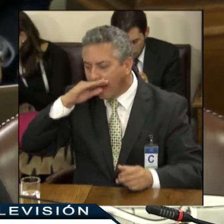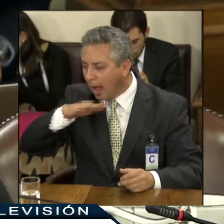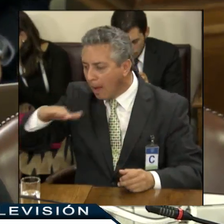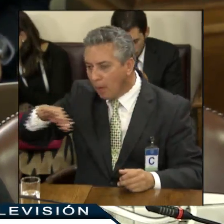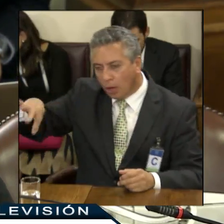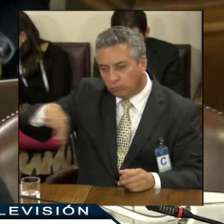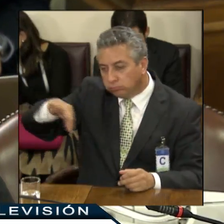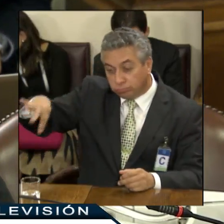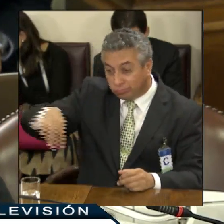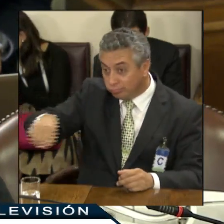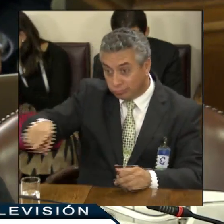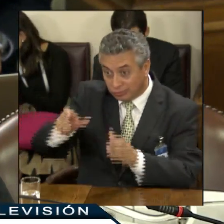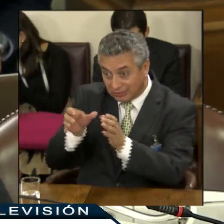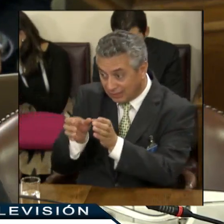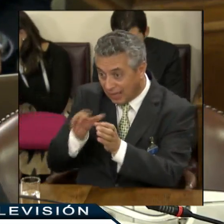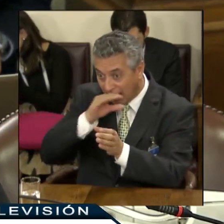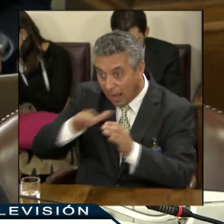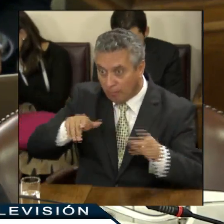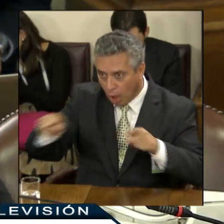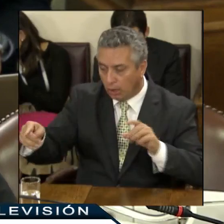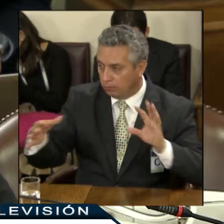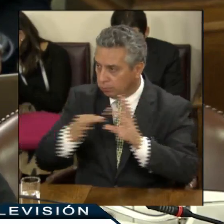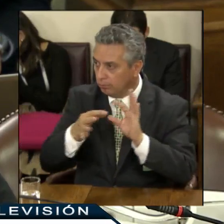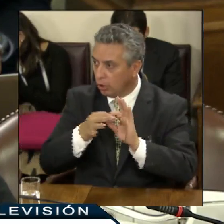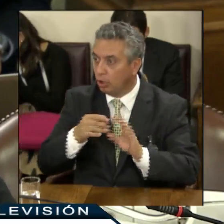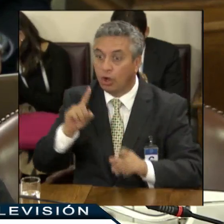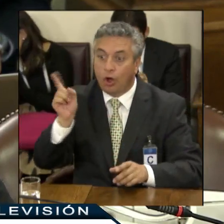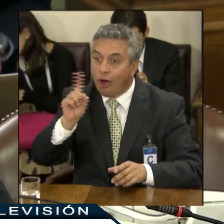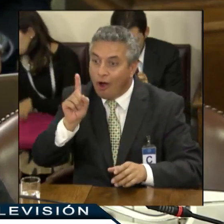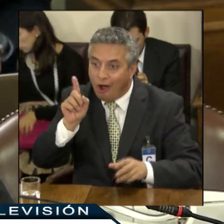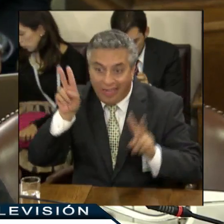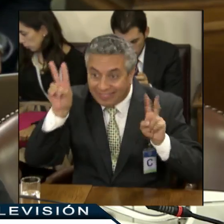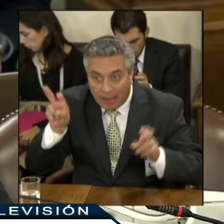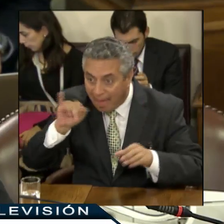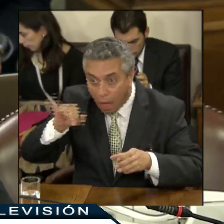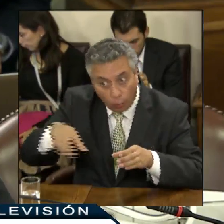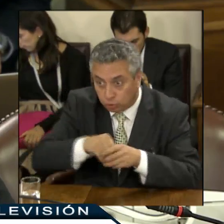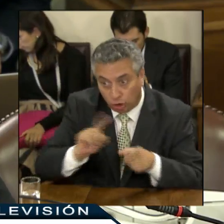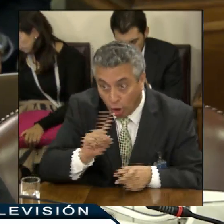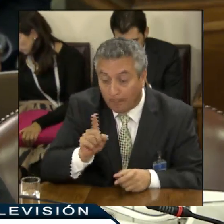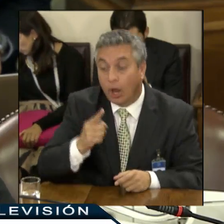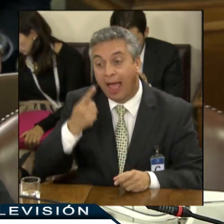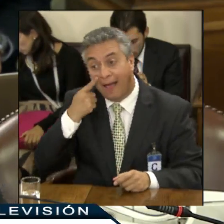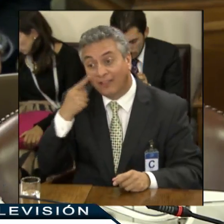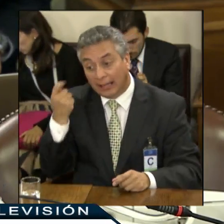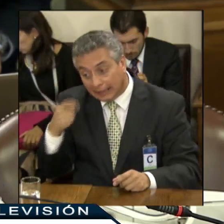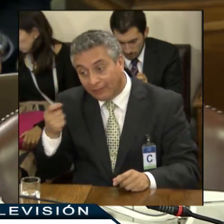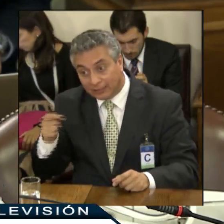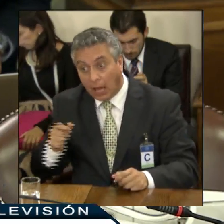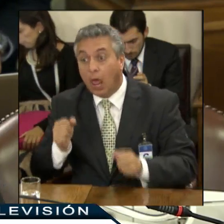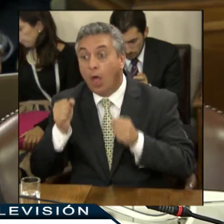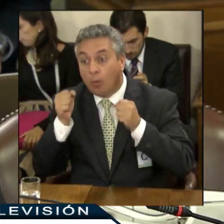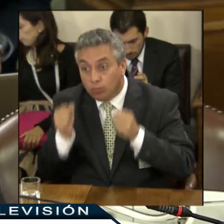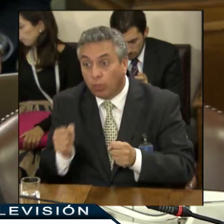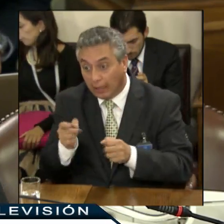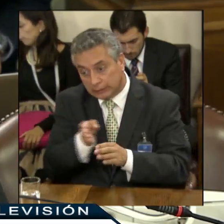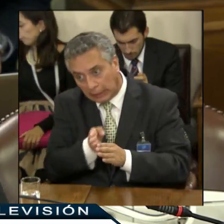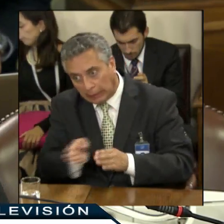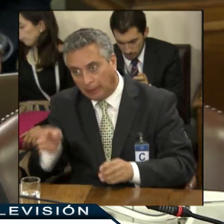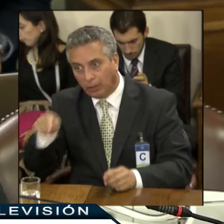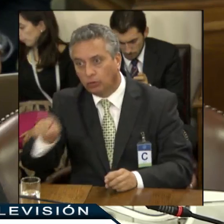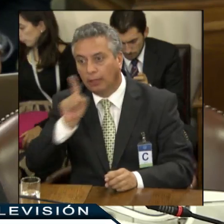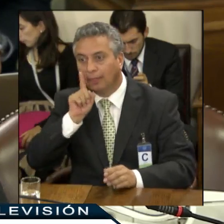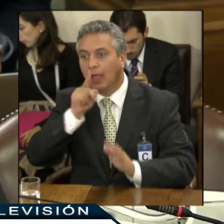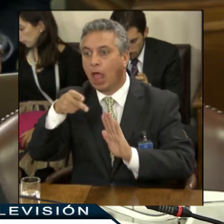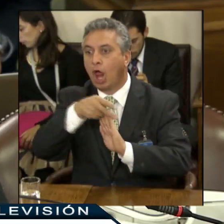aislados Eh no precisamente para la inclusión tendríamos que revisar si efectivamente pudiese ser por esa vía porque tiene